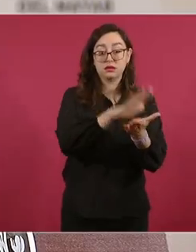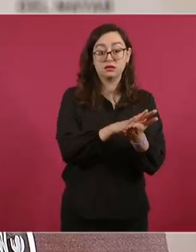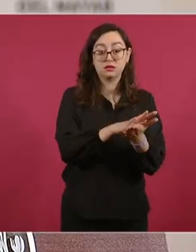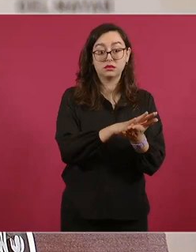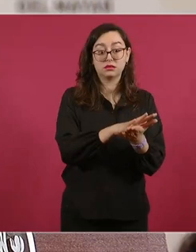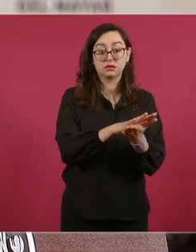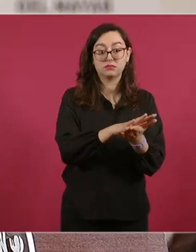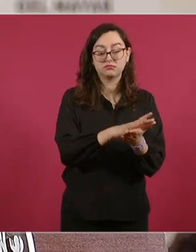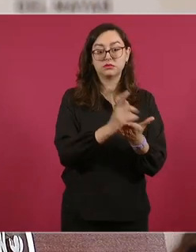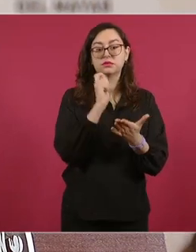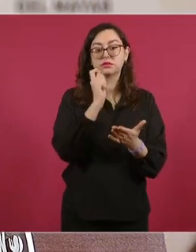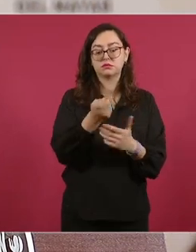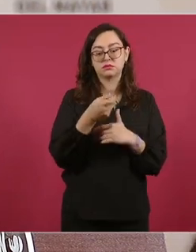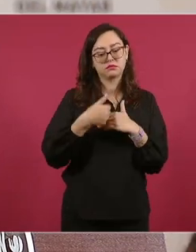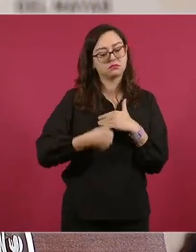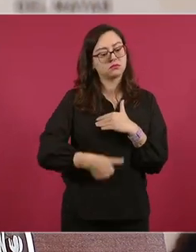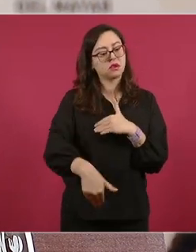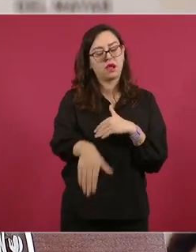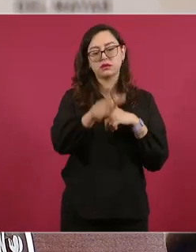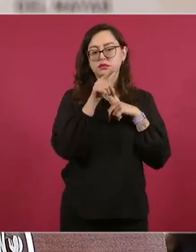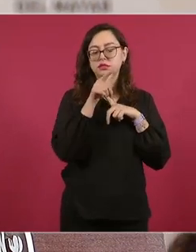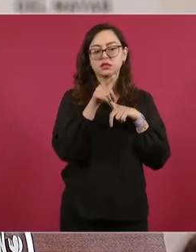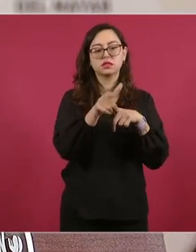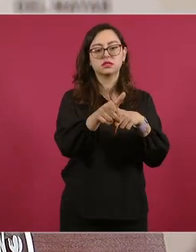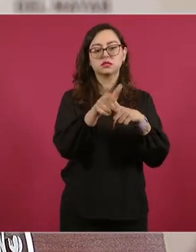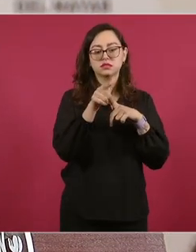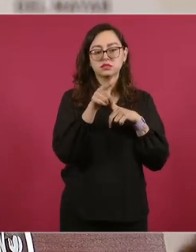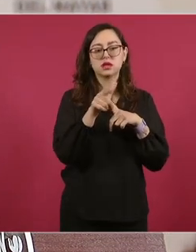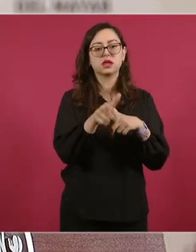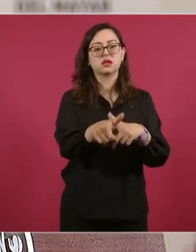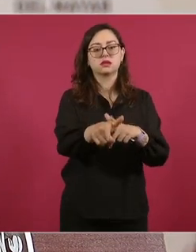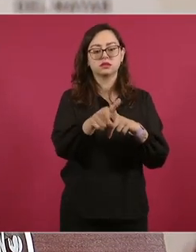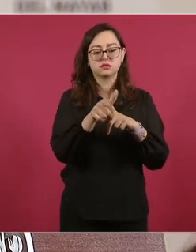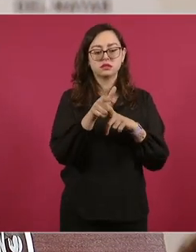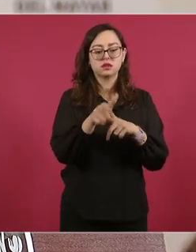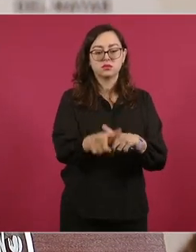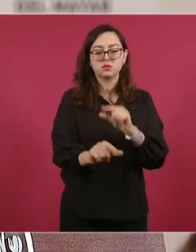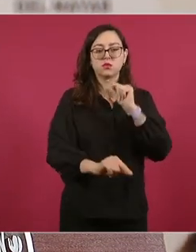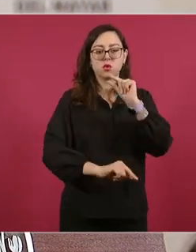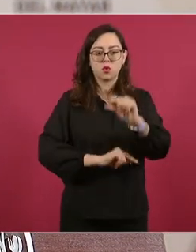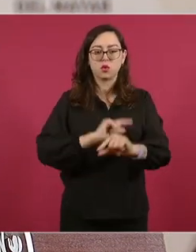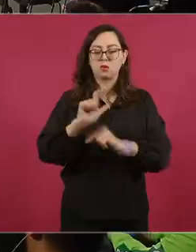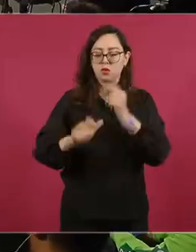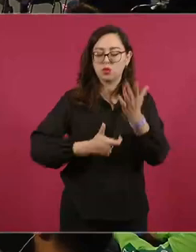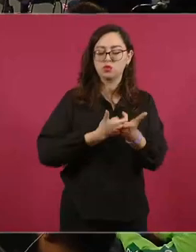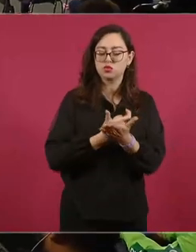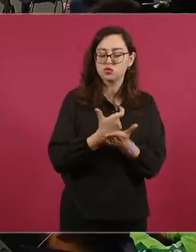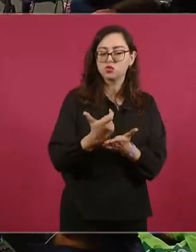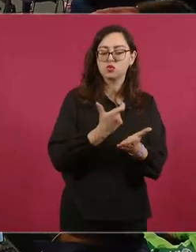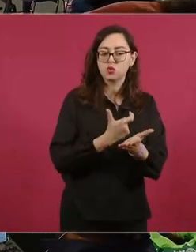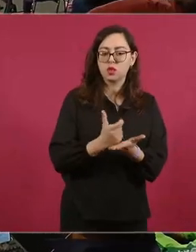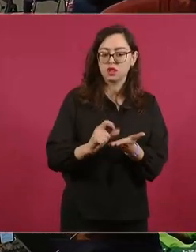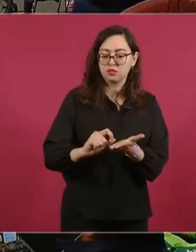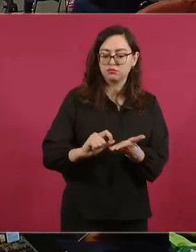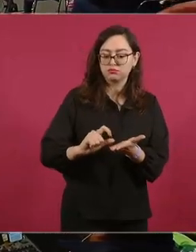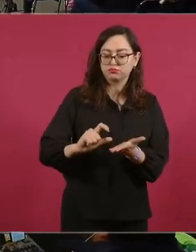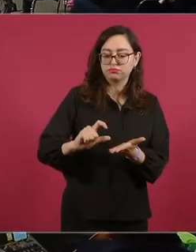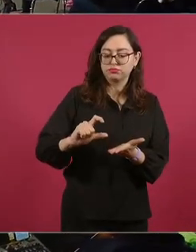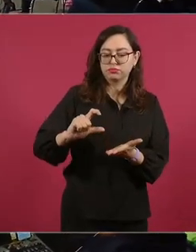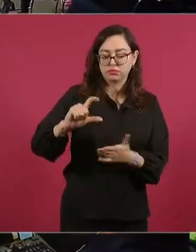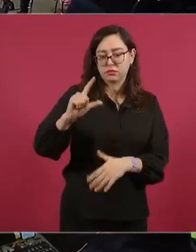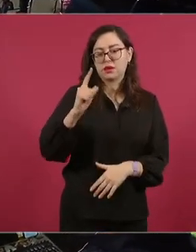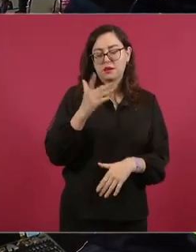va a impulsar el que se incrementen los salarios. Otra cosa que es muy